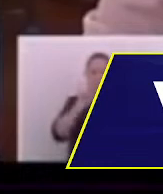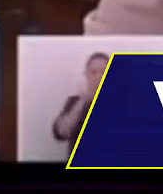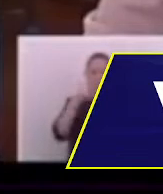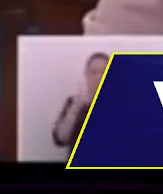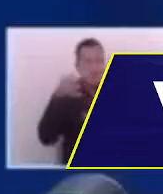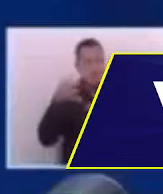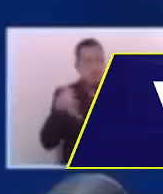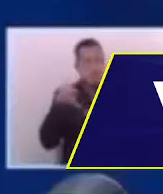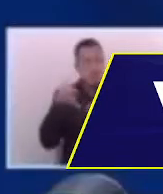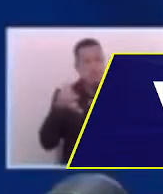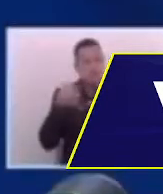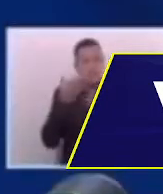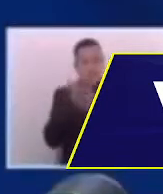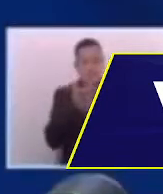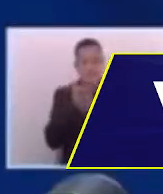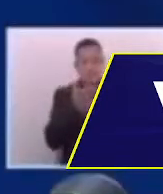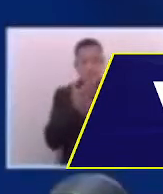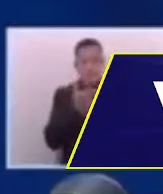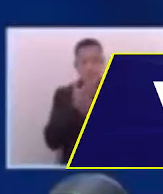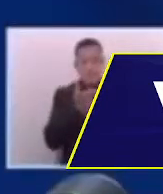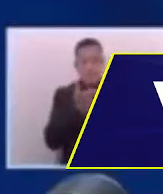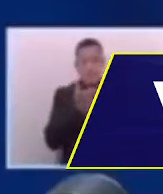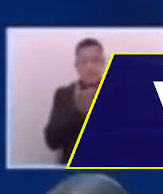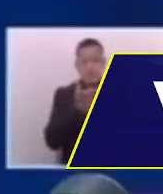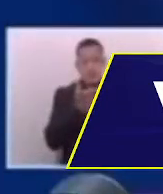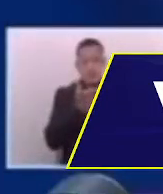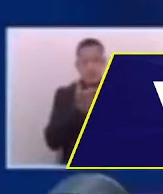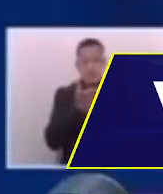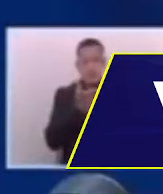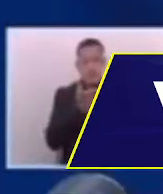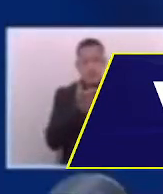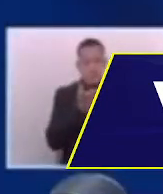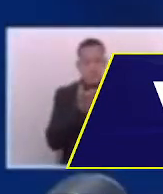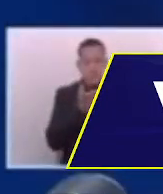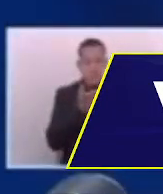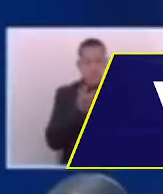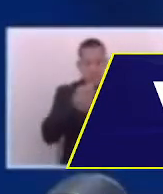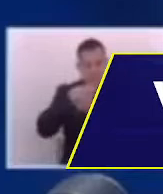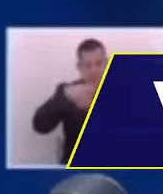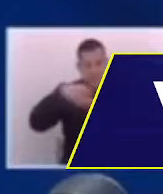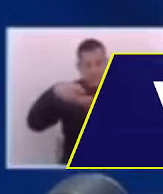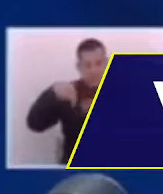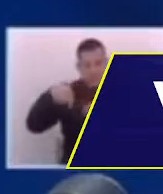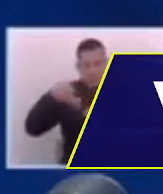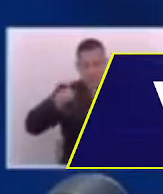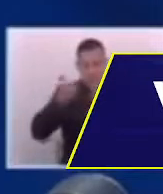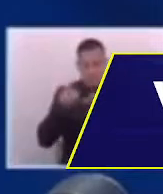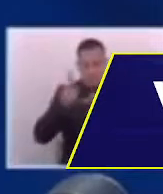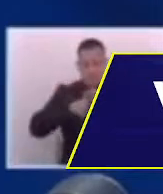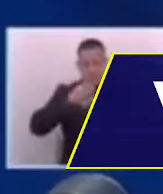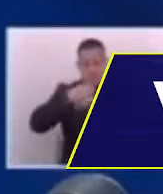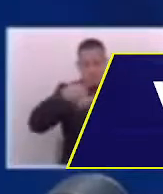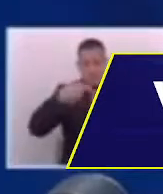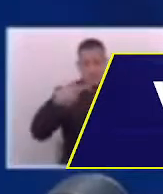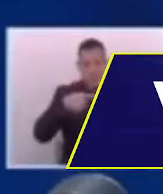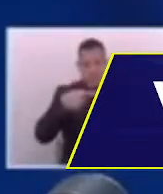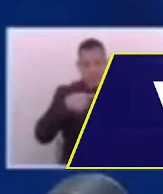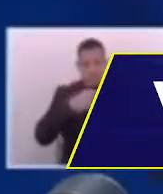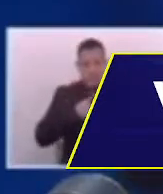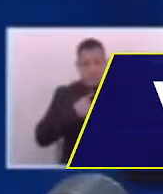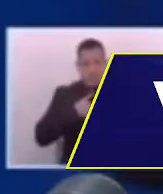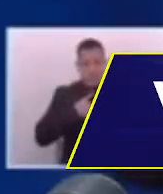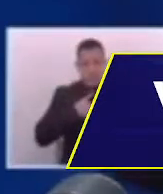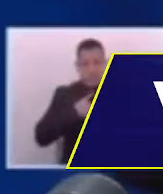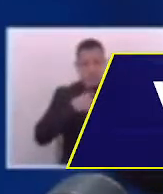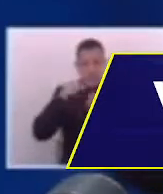asamblea legislativa una propuesta que quedara escrito que si existe una deuda tenga